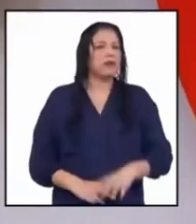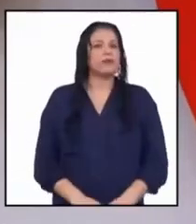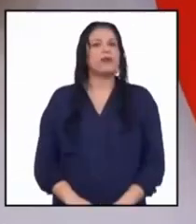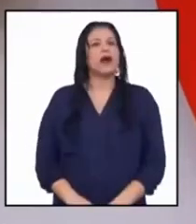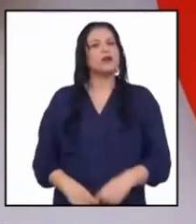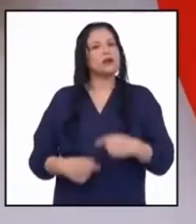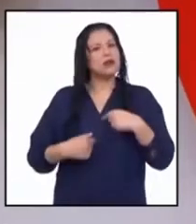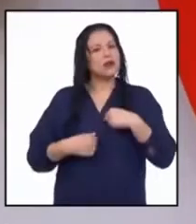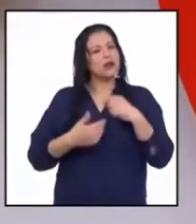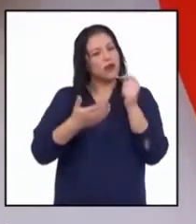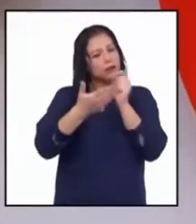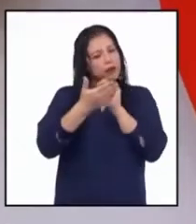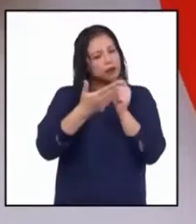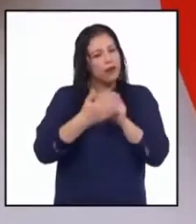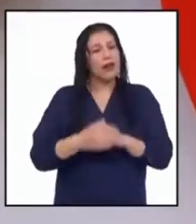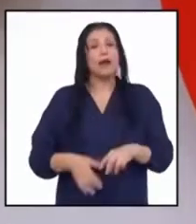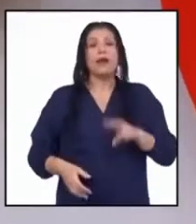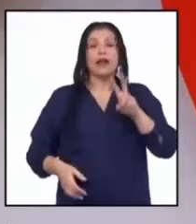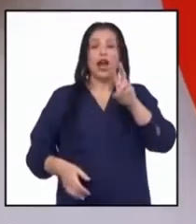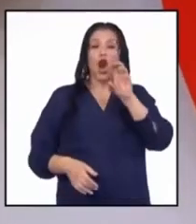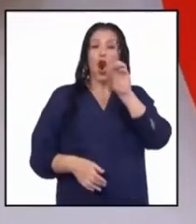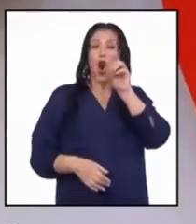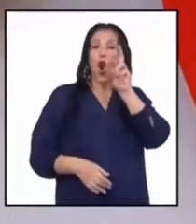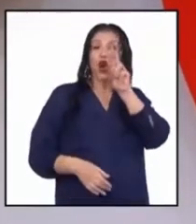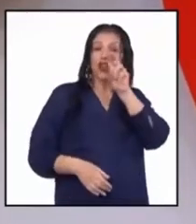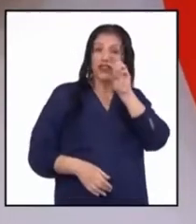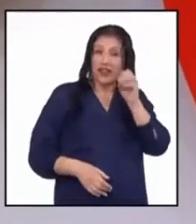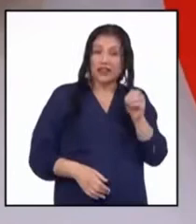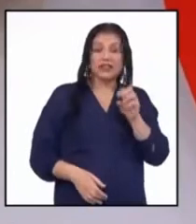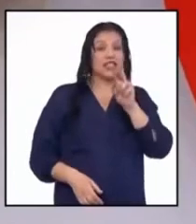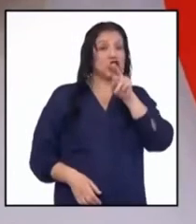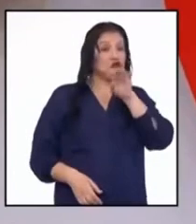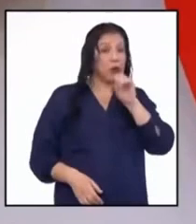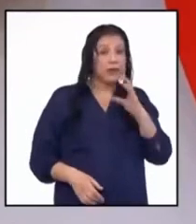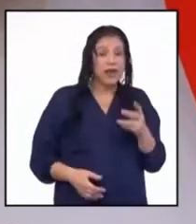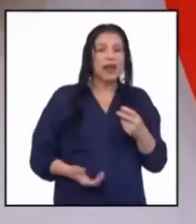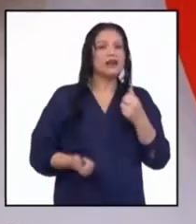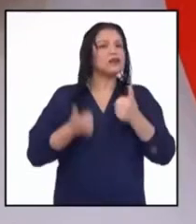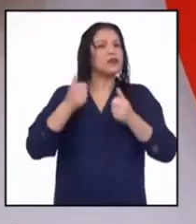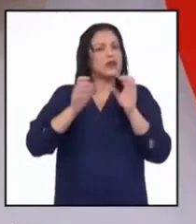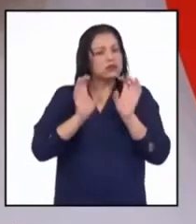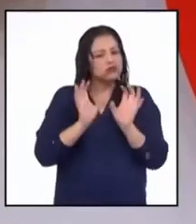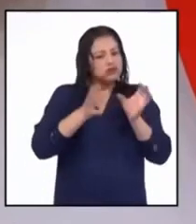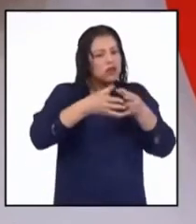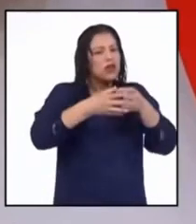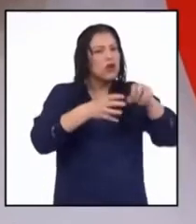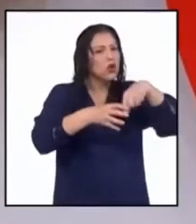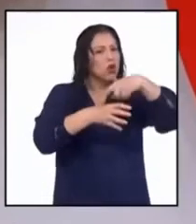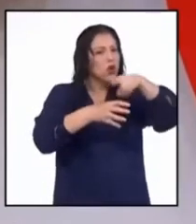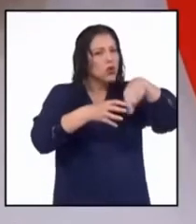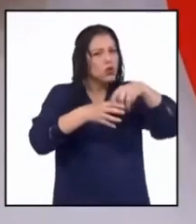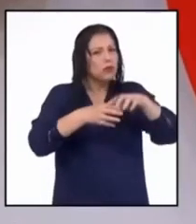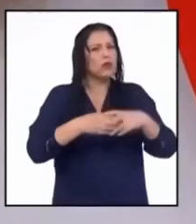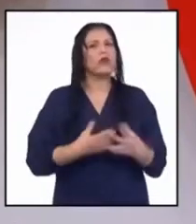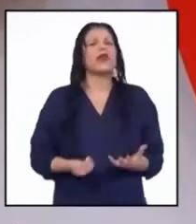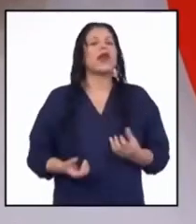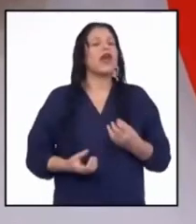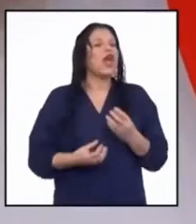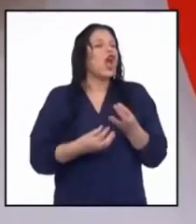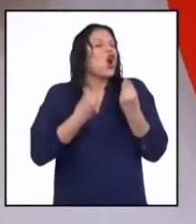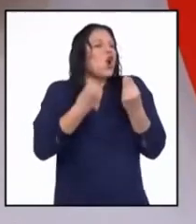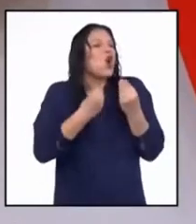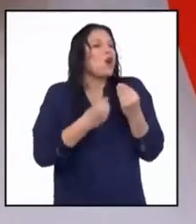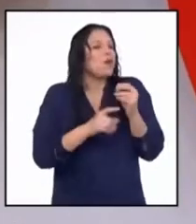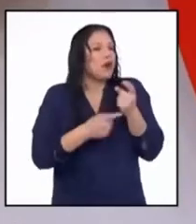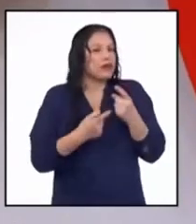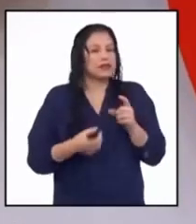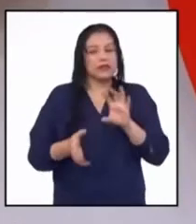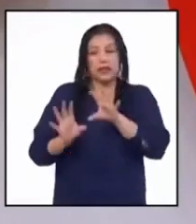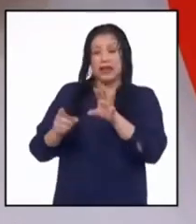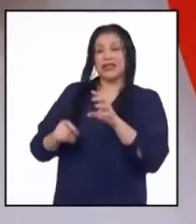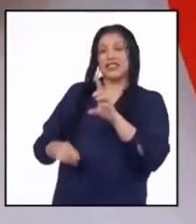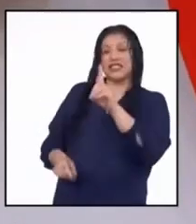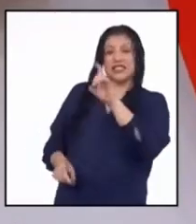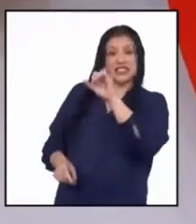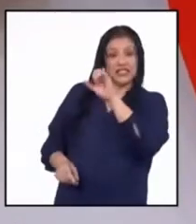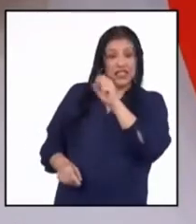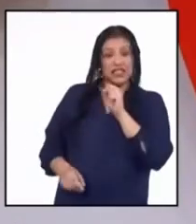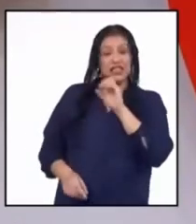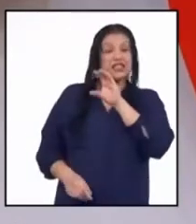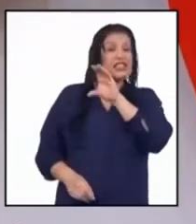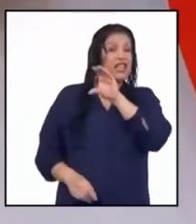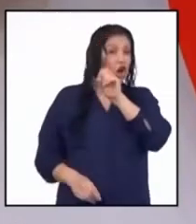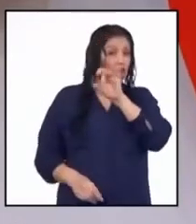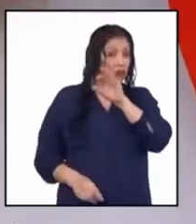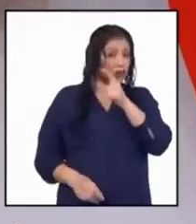apunté, las variables ordinales y nominales pertenecen al grupo de variables cualitativas y las variables discretas y